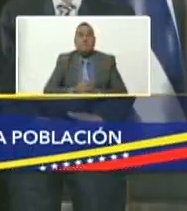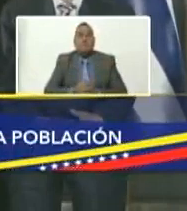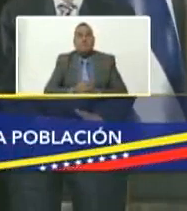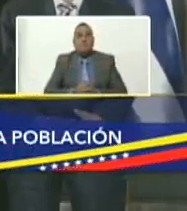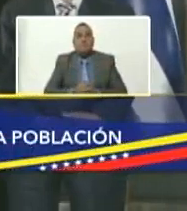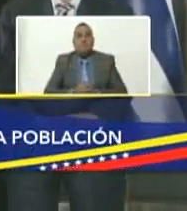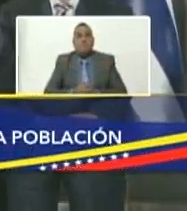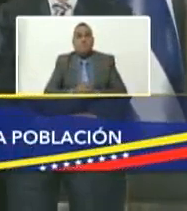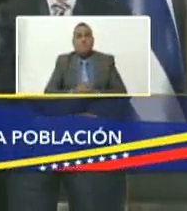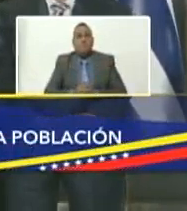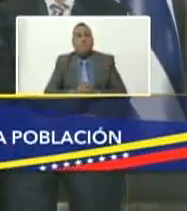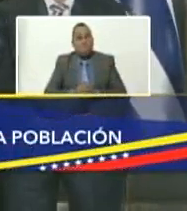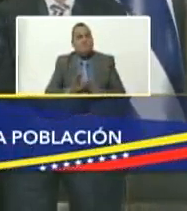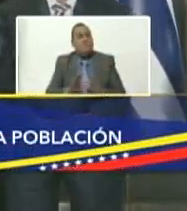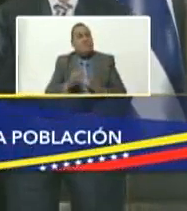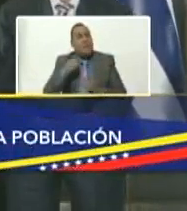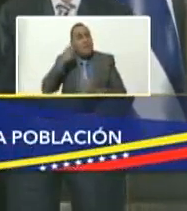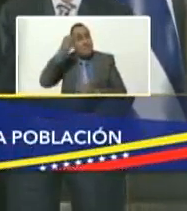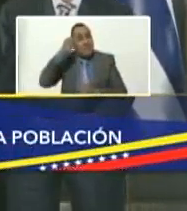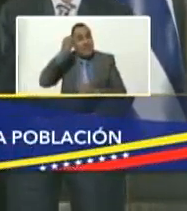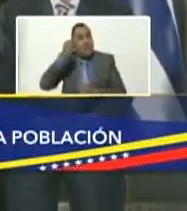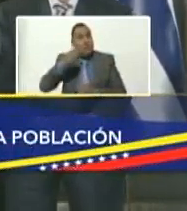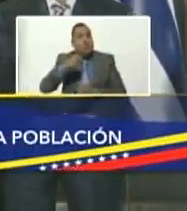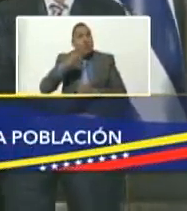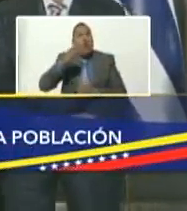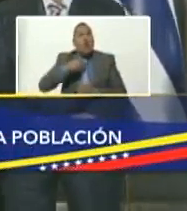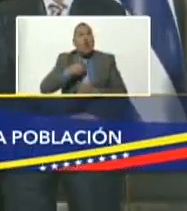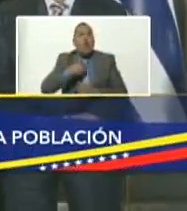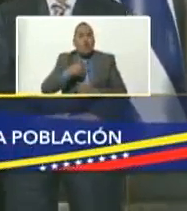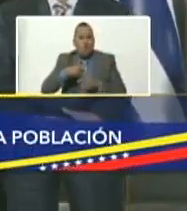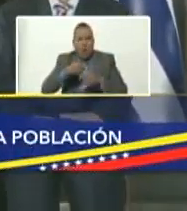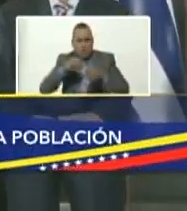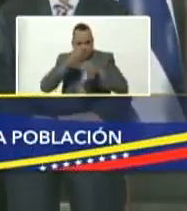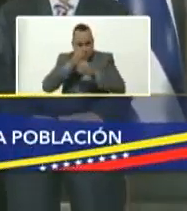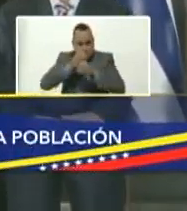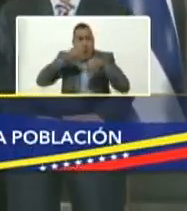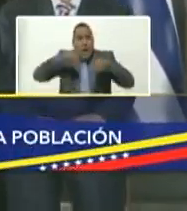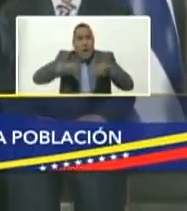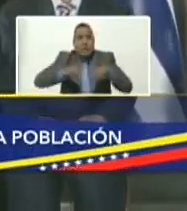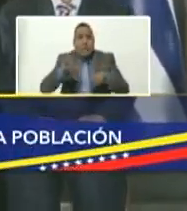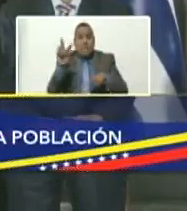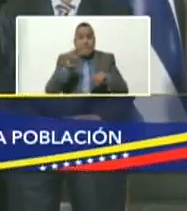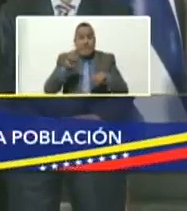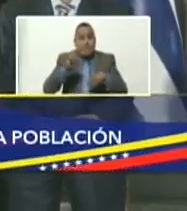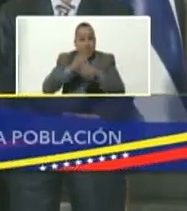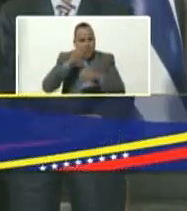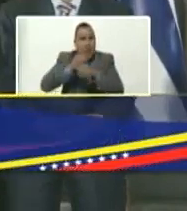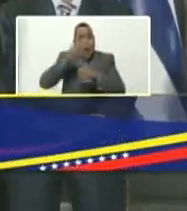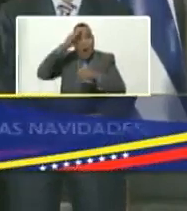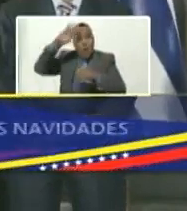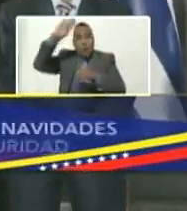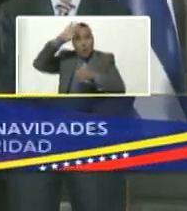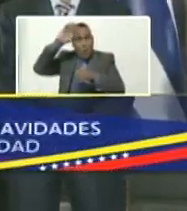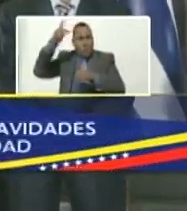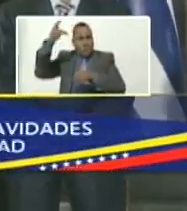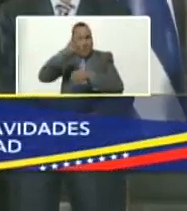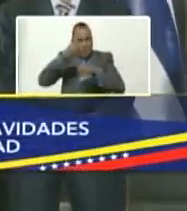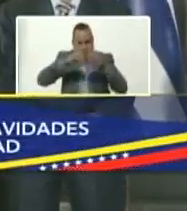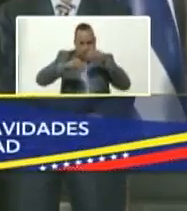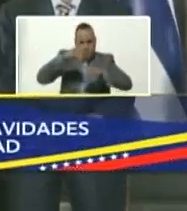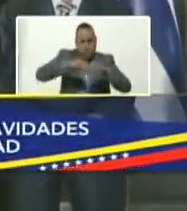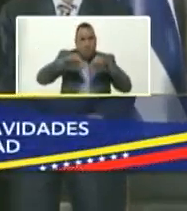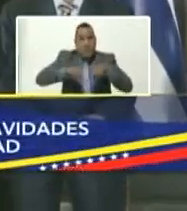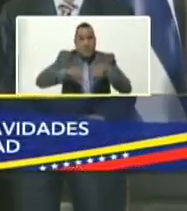también estamos ya pensando en producir la vacuna cubana en Venezuela. Y ya se han hecho las coordinaciones para, a partir del mes de